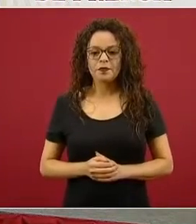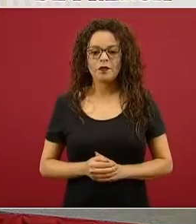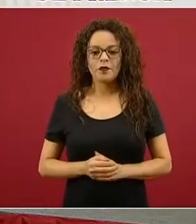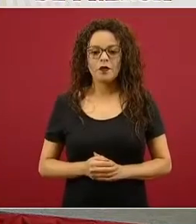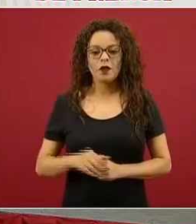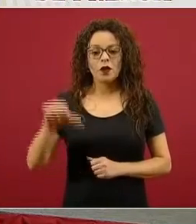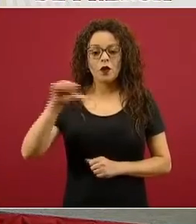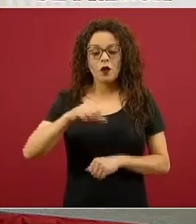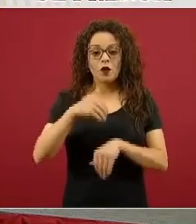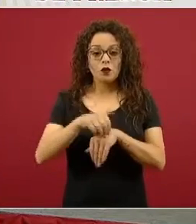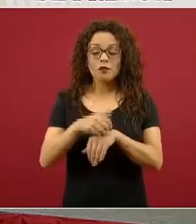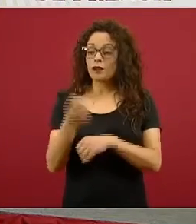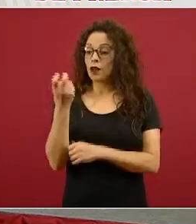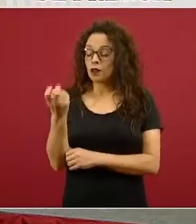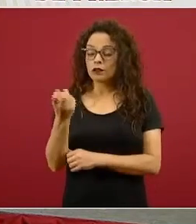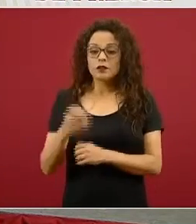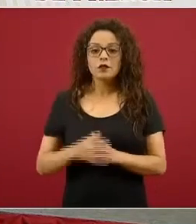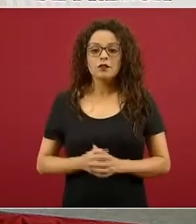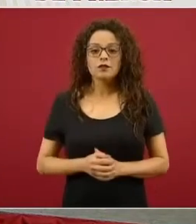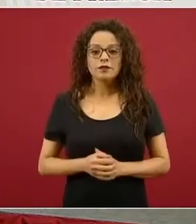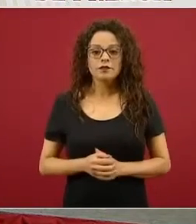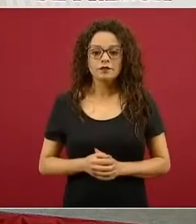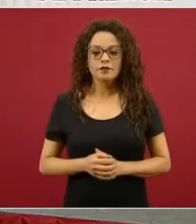de hoy. Tenemos hasta la fecha